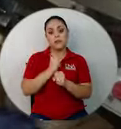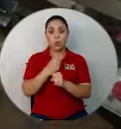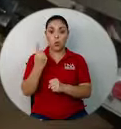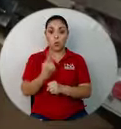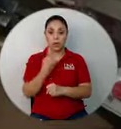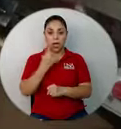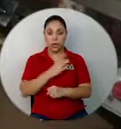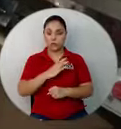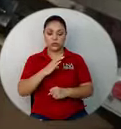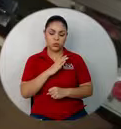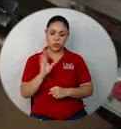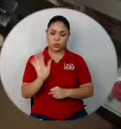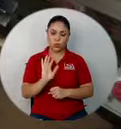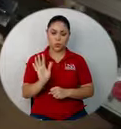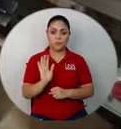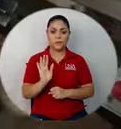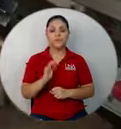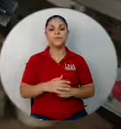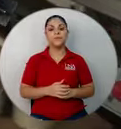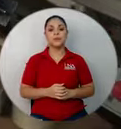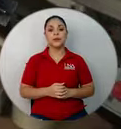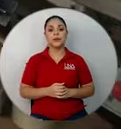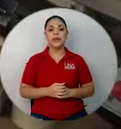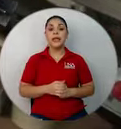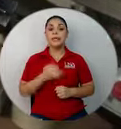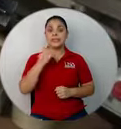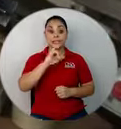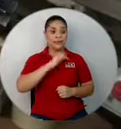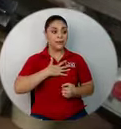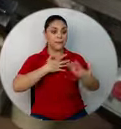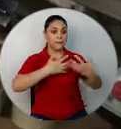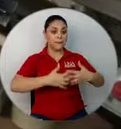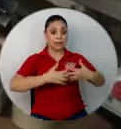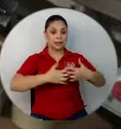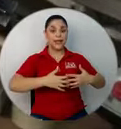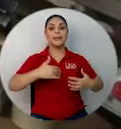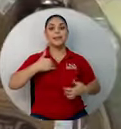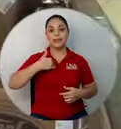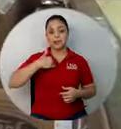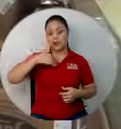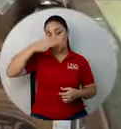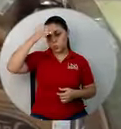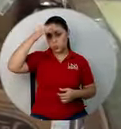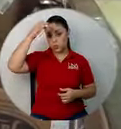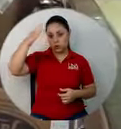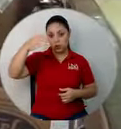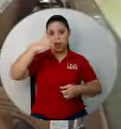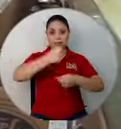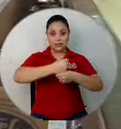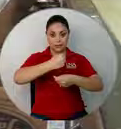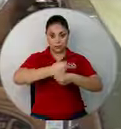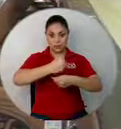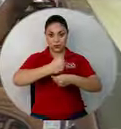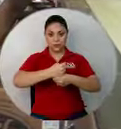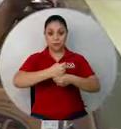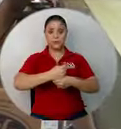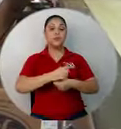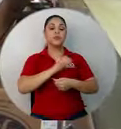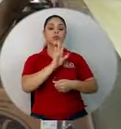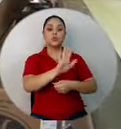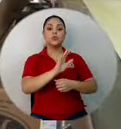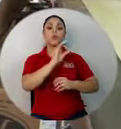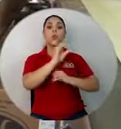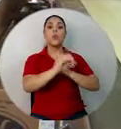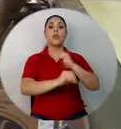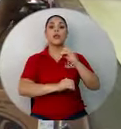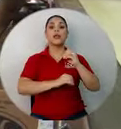mi compañía tiene una cultura de desempeño hoy de la que soy parte, ¿verdad? La organización, en términos de